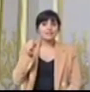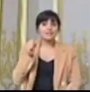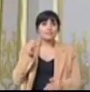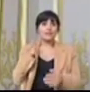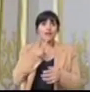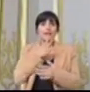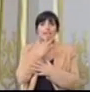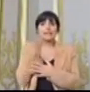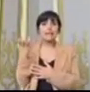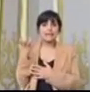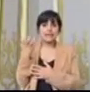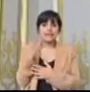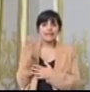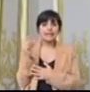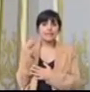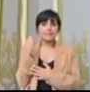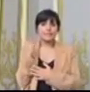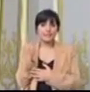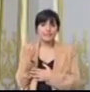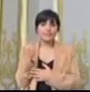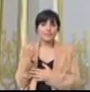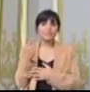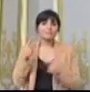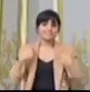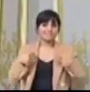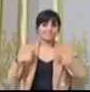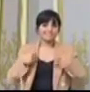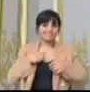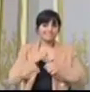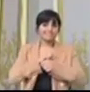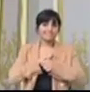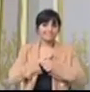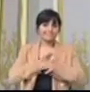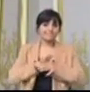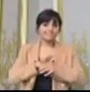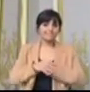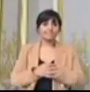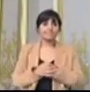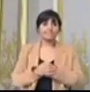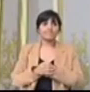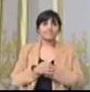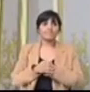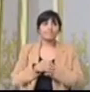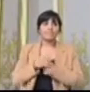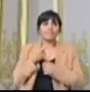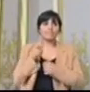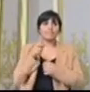casos. 521 casos. 213 de